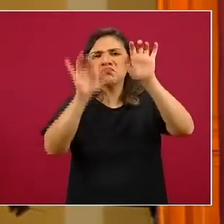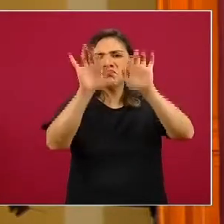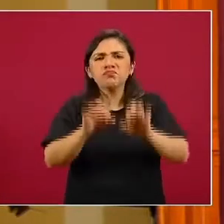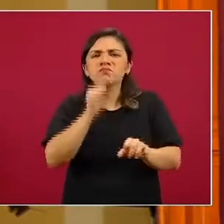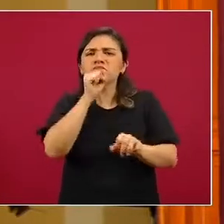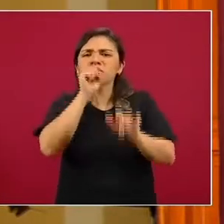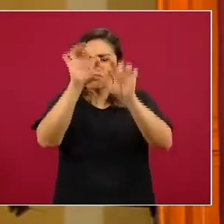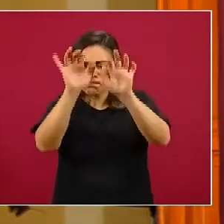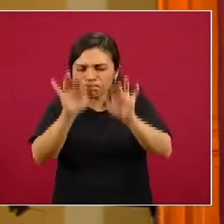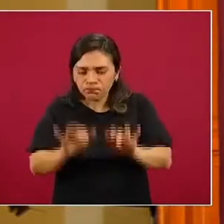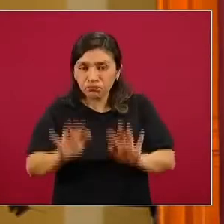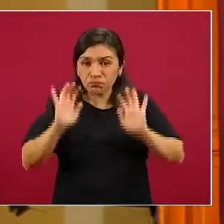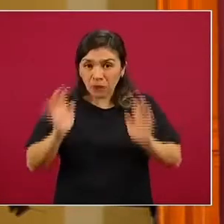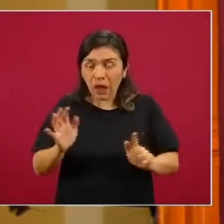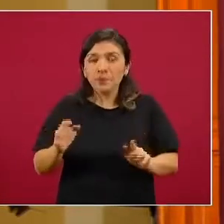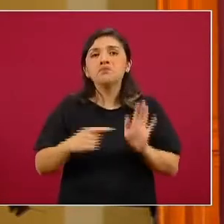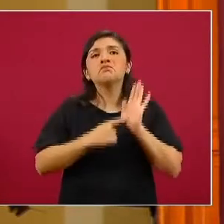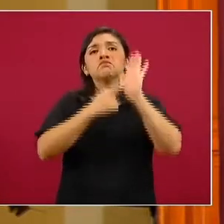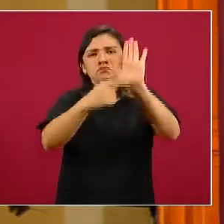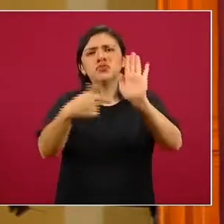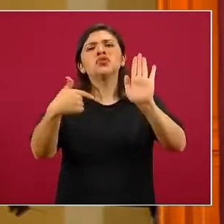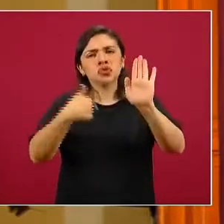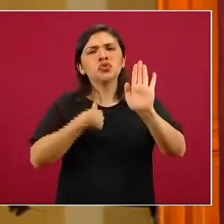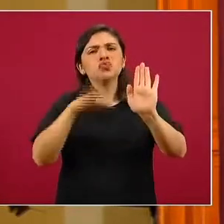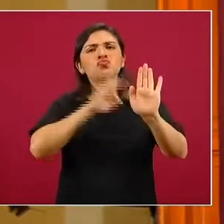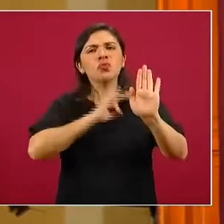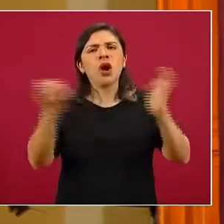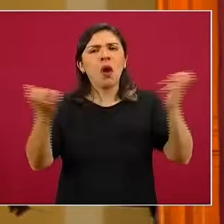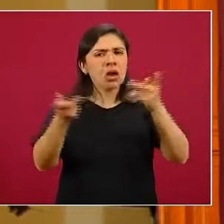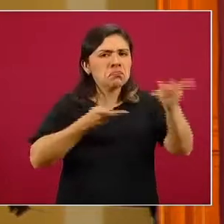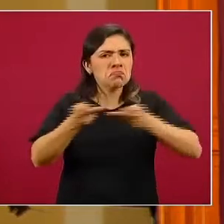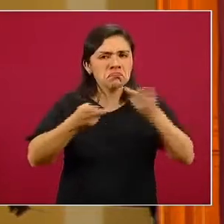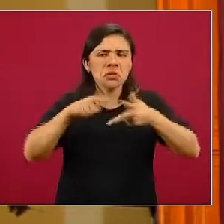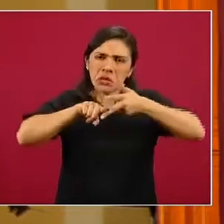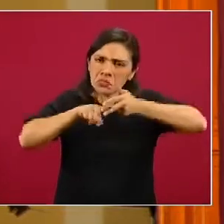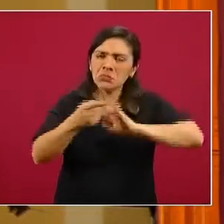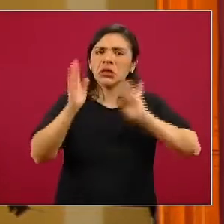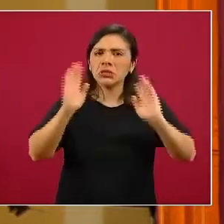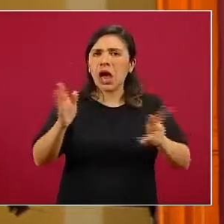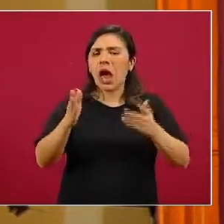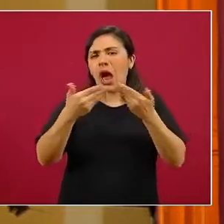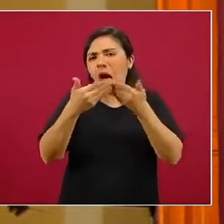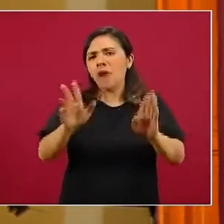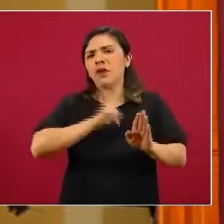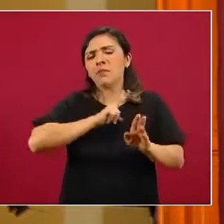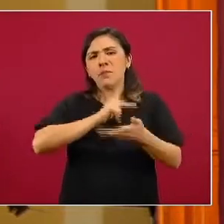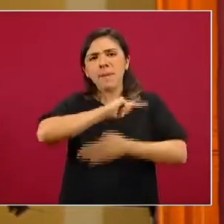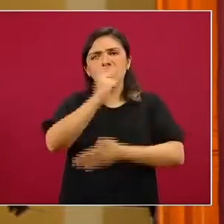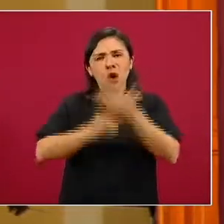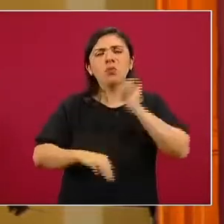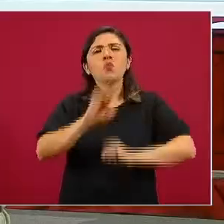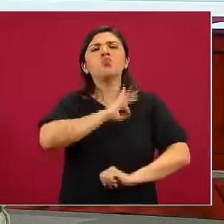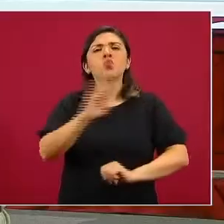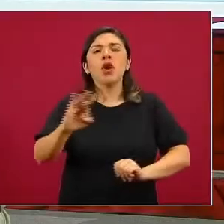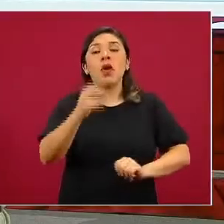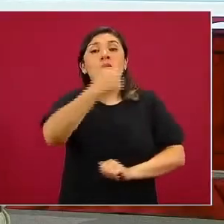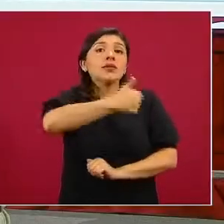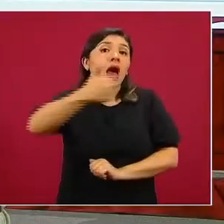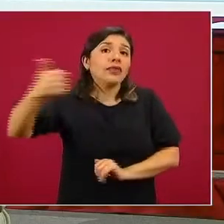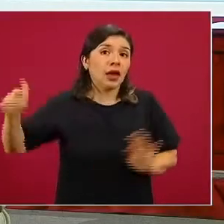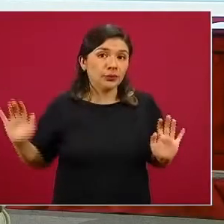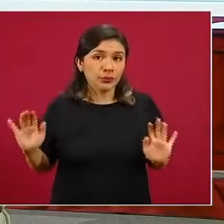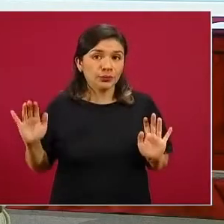este documento y dice, bueno, yo ya estoy en condiciones de poder iniciar mi programa de donación o de